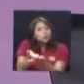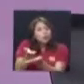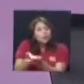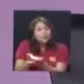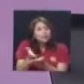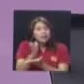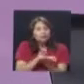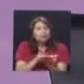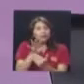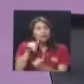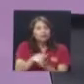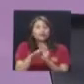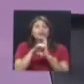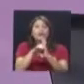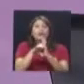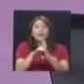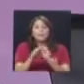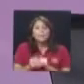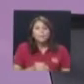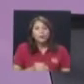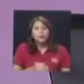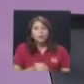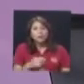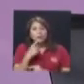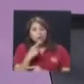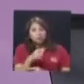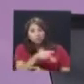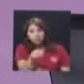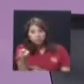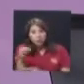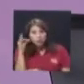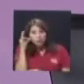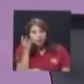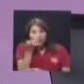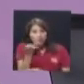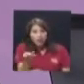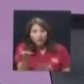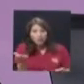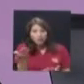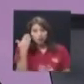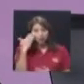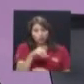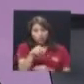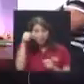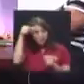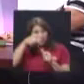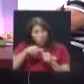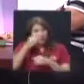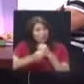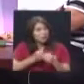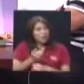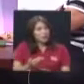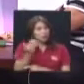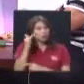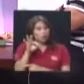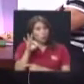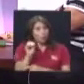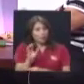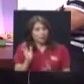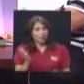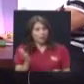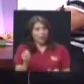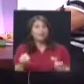ejemplo si están son mujeres casadas si no sé si ustedes recuerdan en los años 90 de igual manera es el